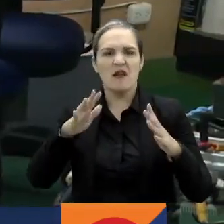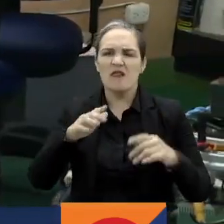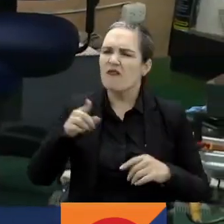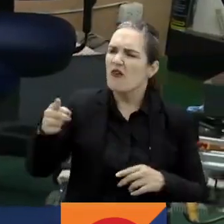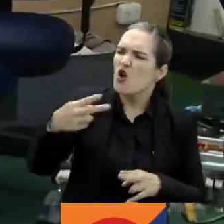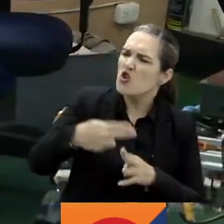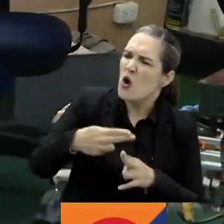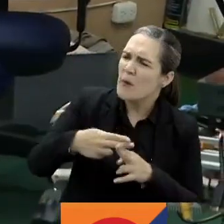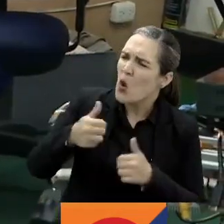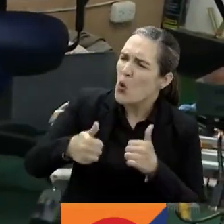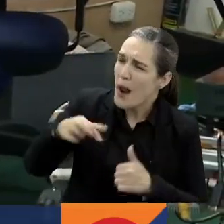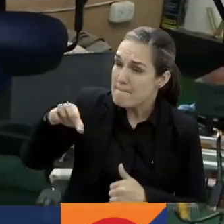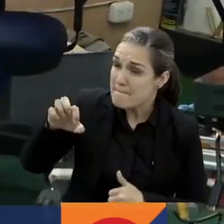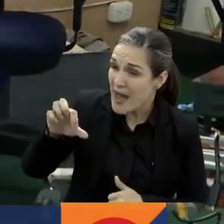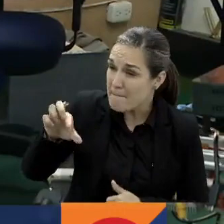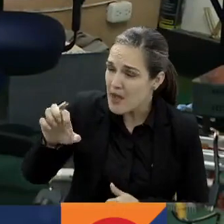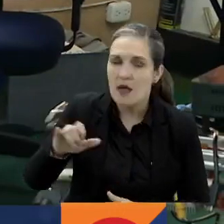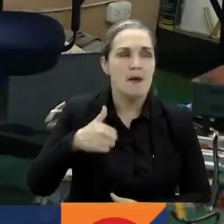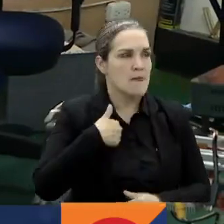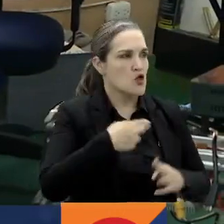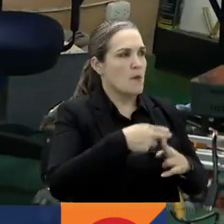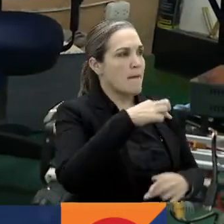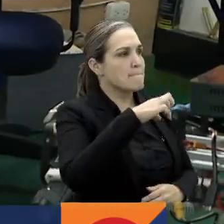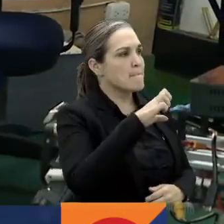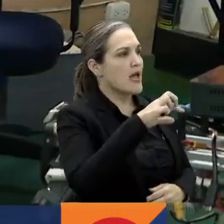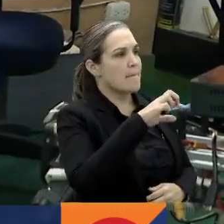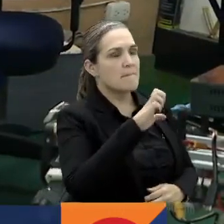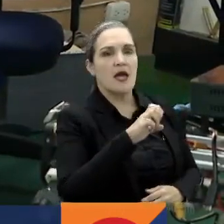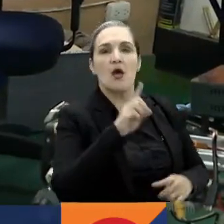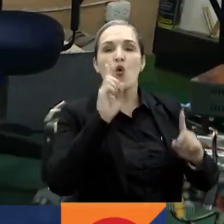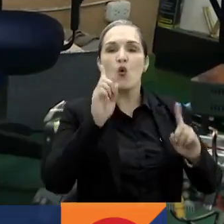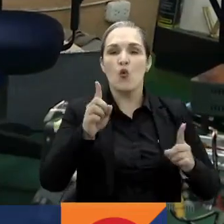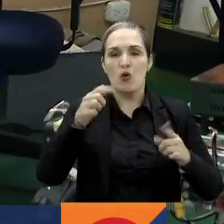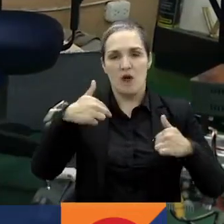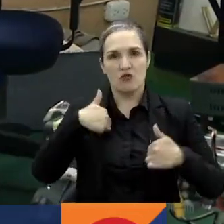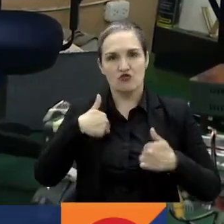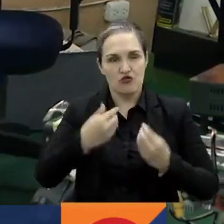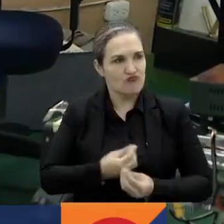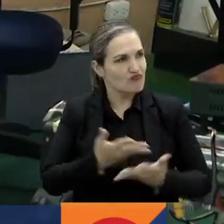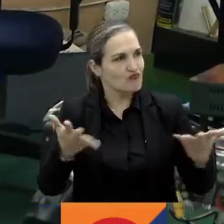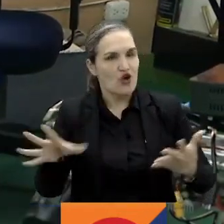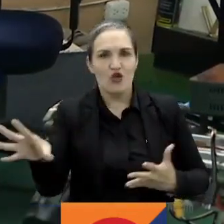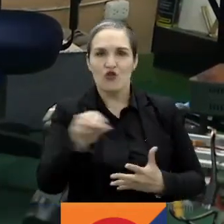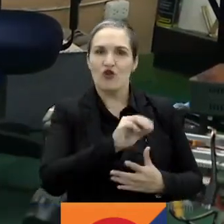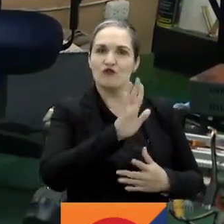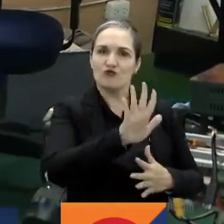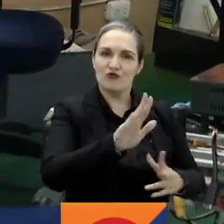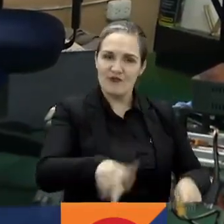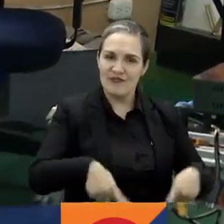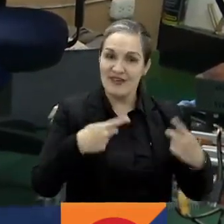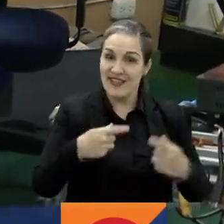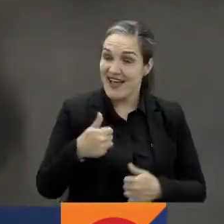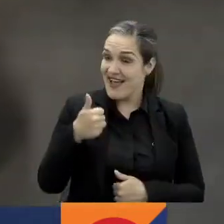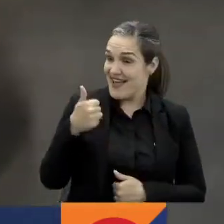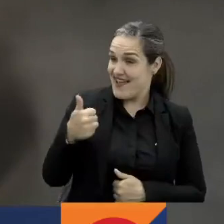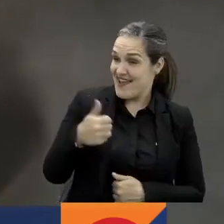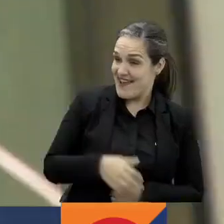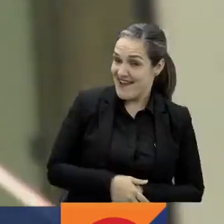Pepper? Me nombraron Pepper porque estoy aquí para darle sabor a tu vida. Ah, ok.